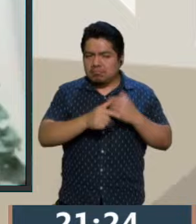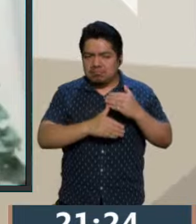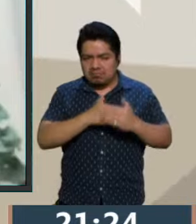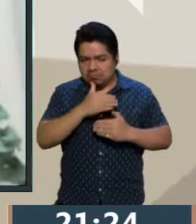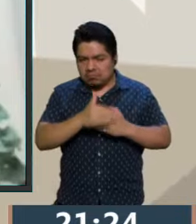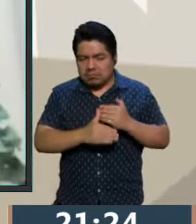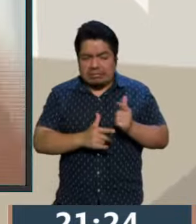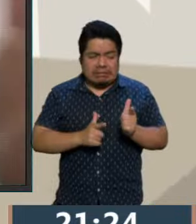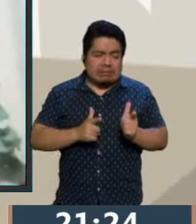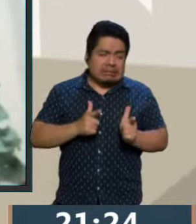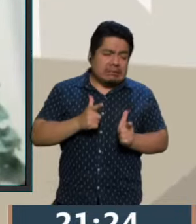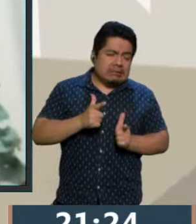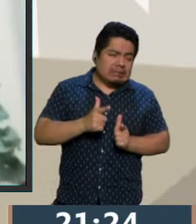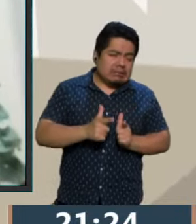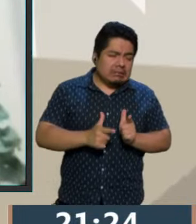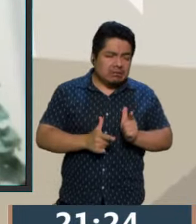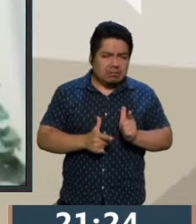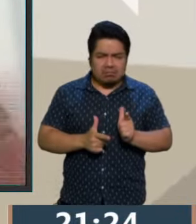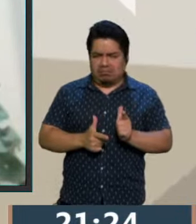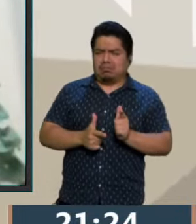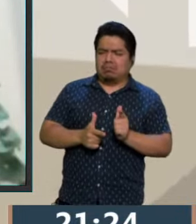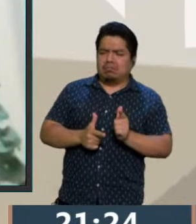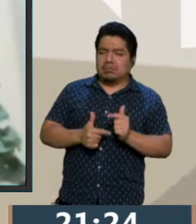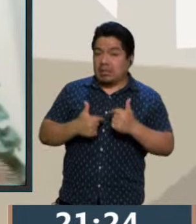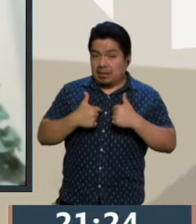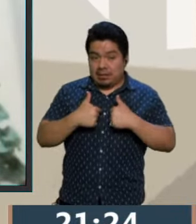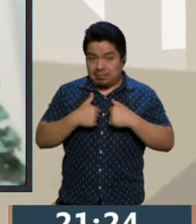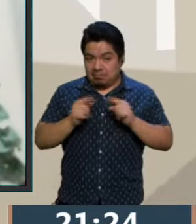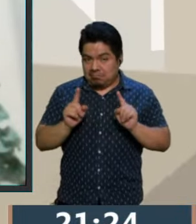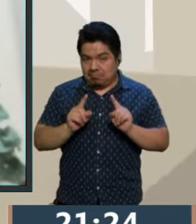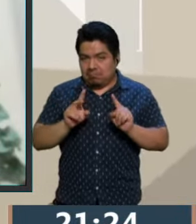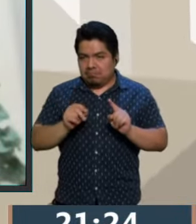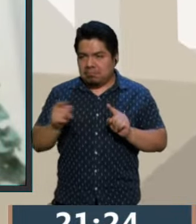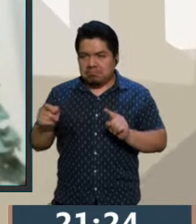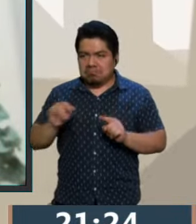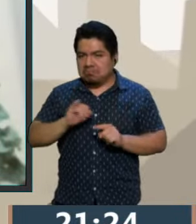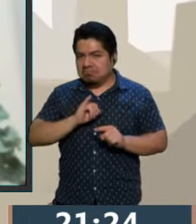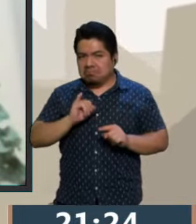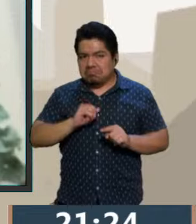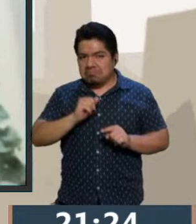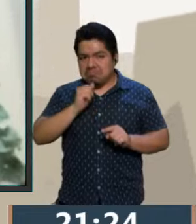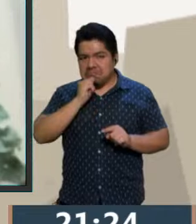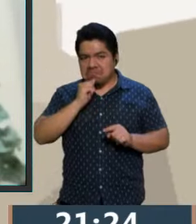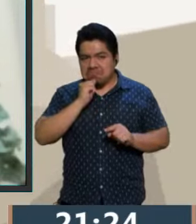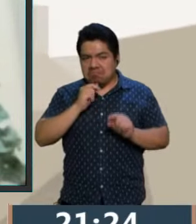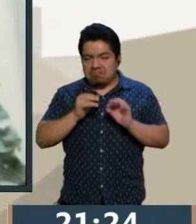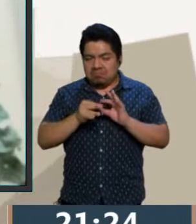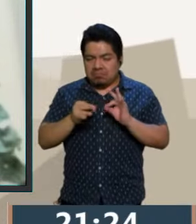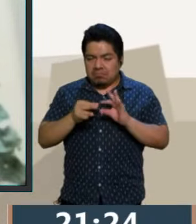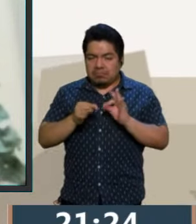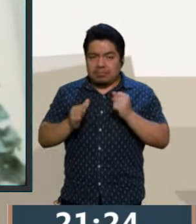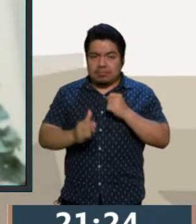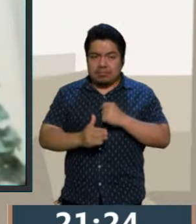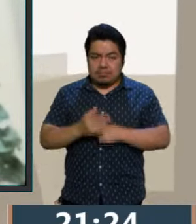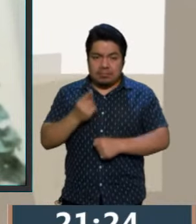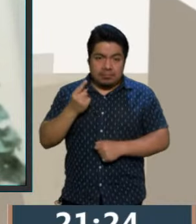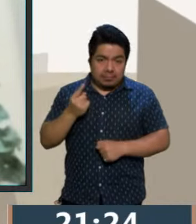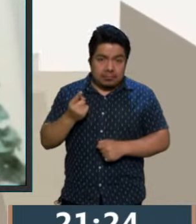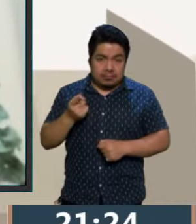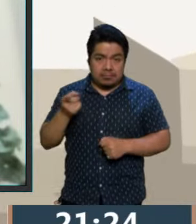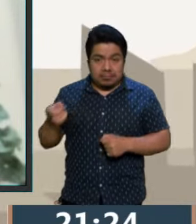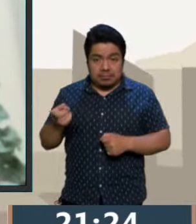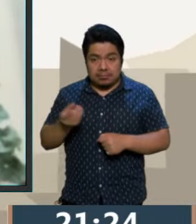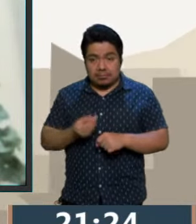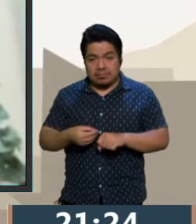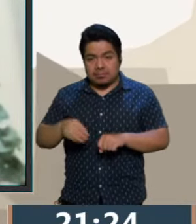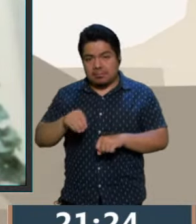tan lentos, etcétera. Bueno, pues no es en su caso y ella tampoco nunca nos habló de su caso, porque evidentemente la pone